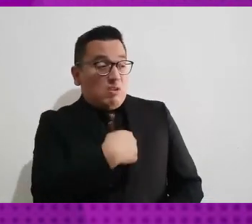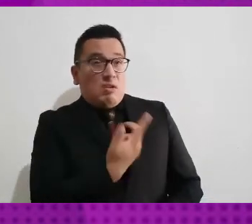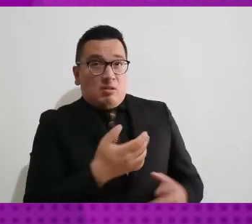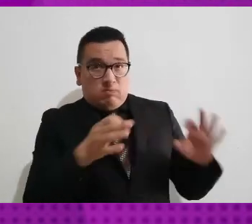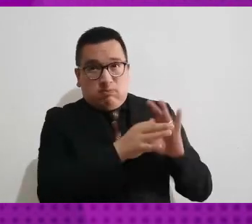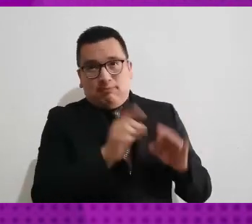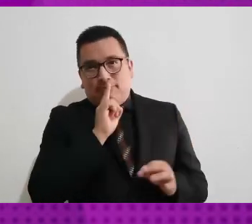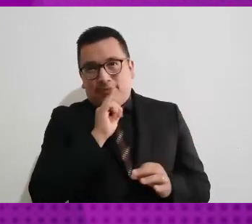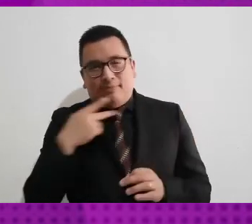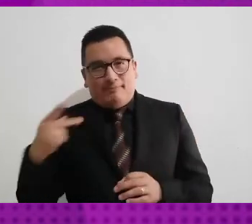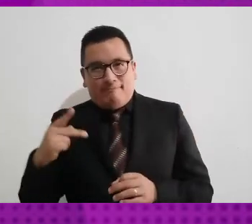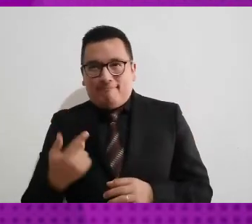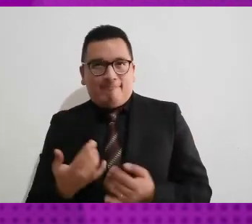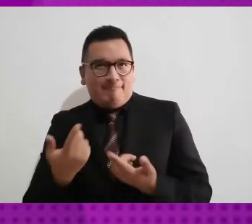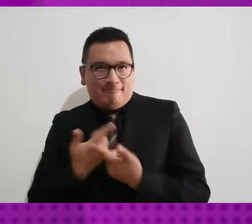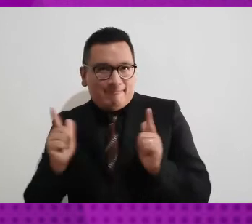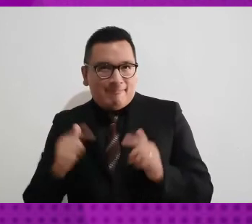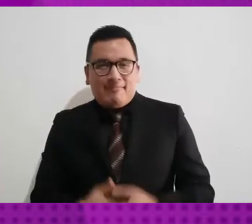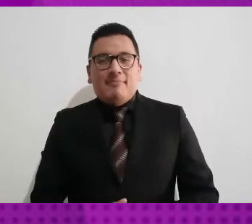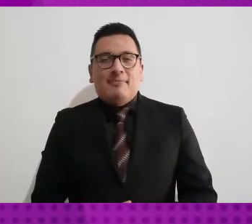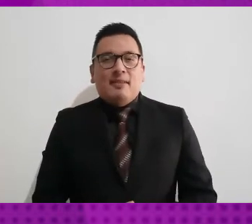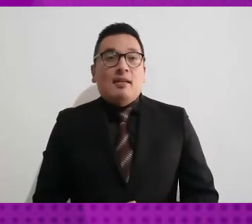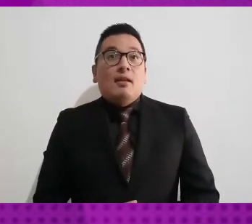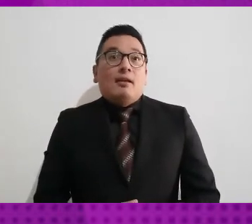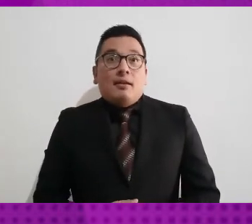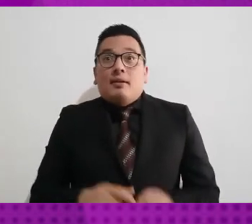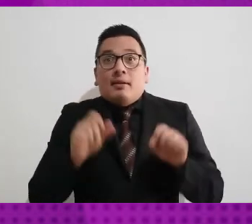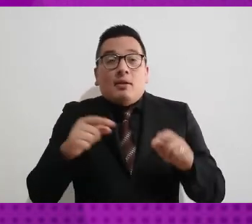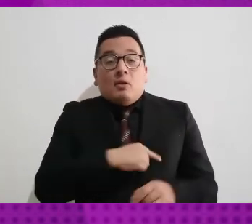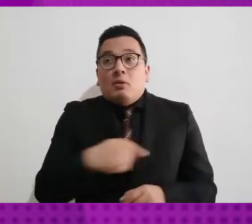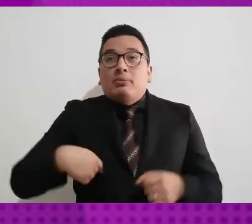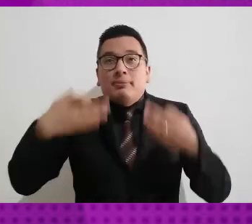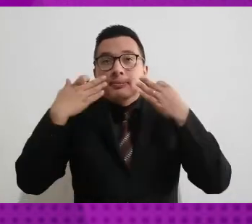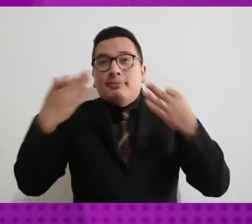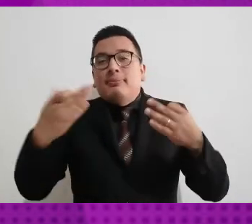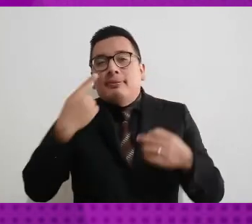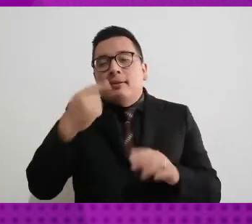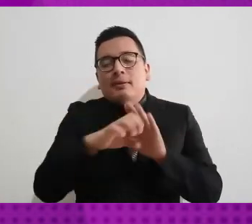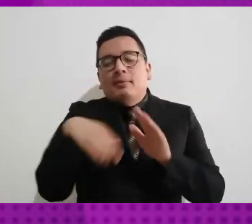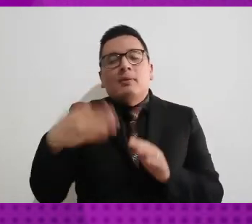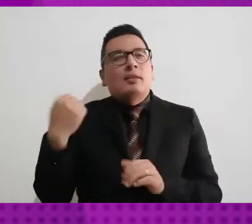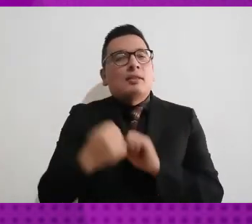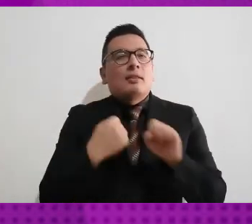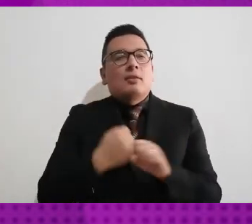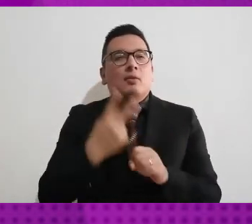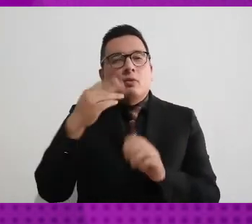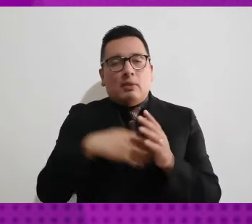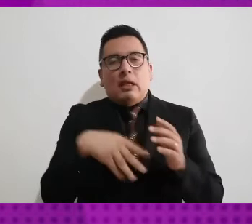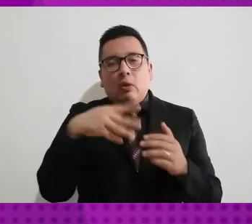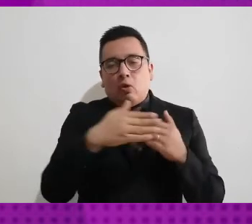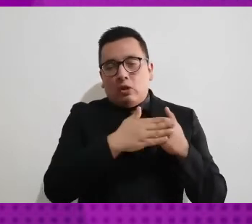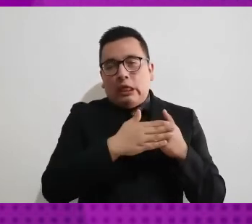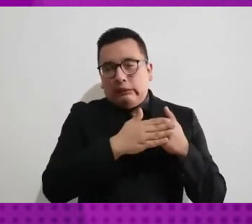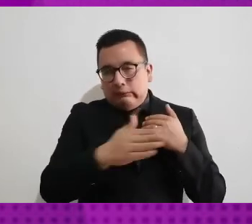de las elecciones locales no tienen precedentes en este país. De 2014 para acá, en más del 70% de